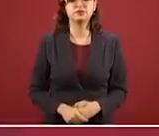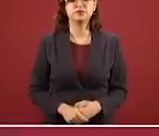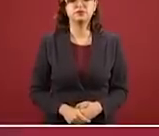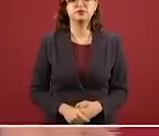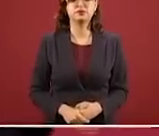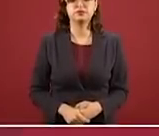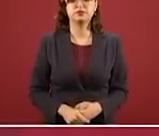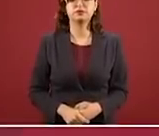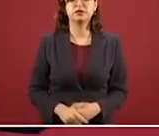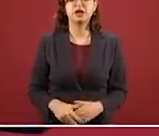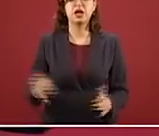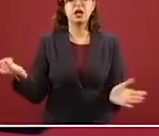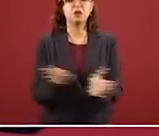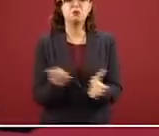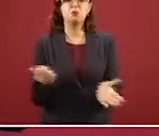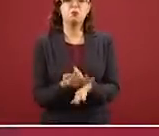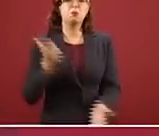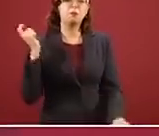¿quién paga más impuestos?